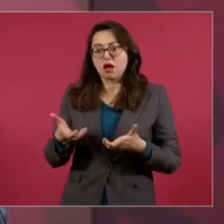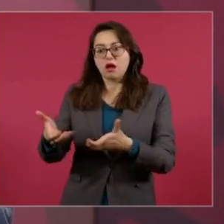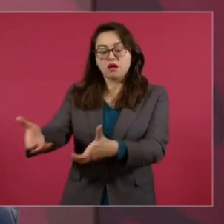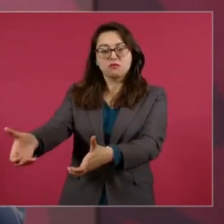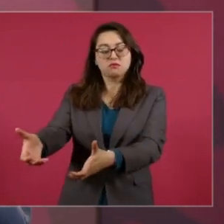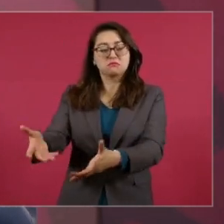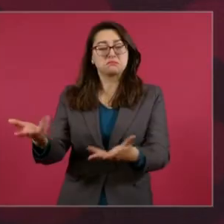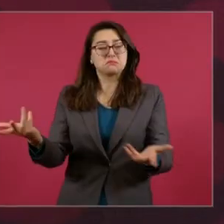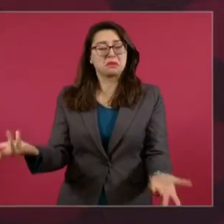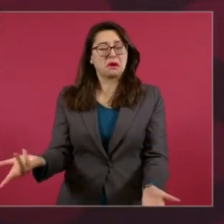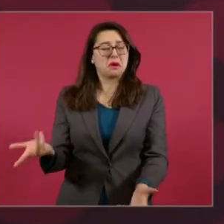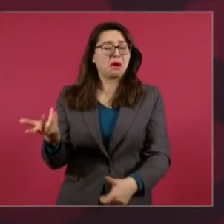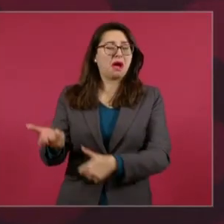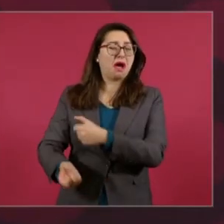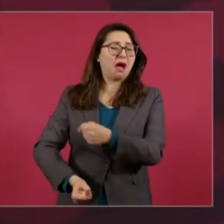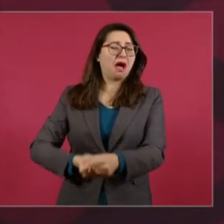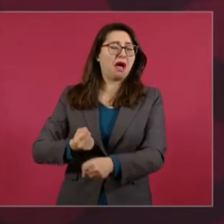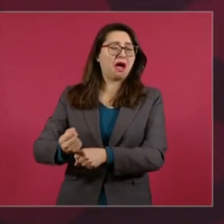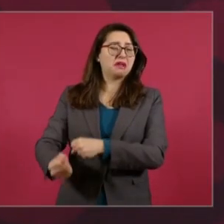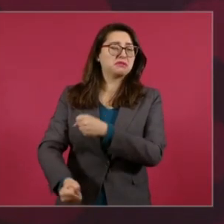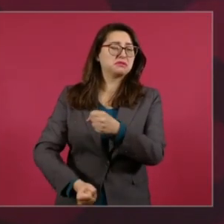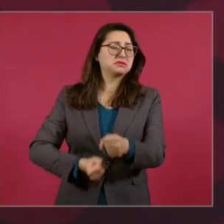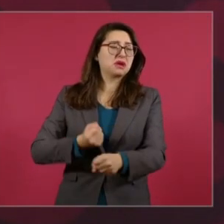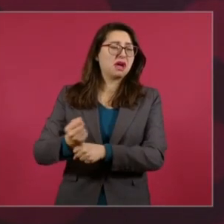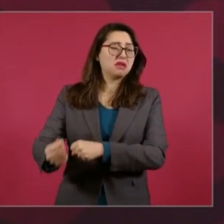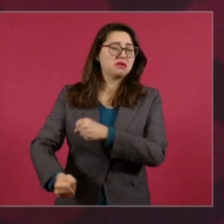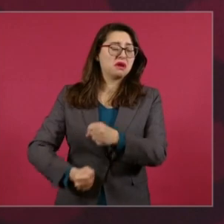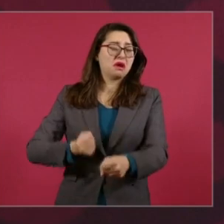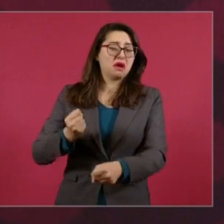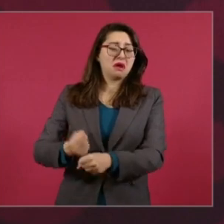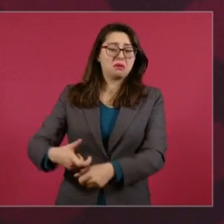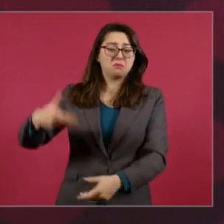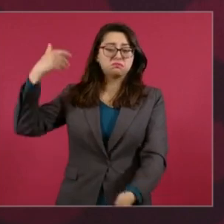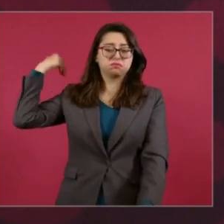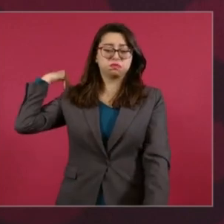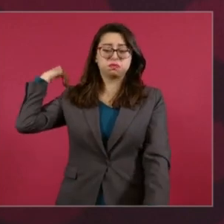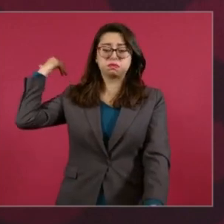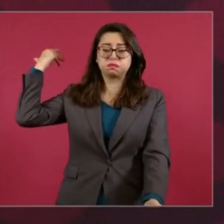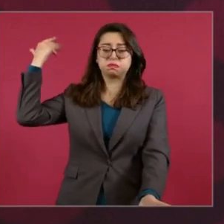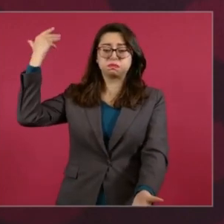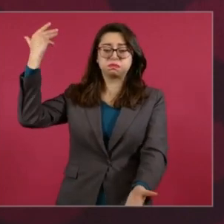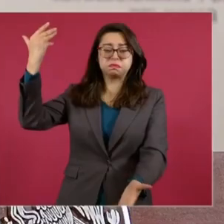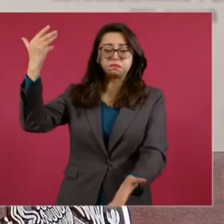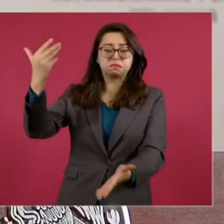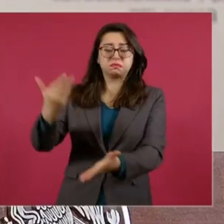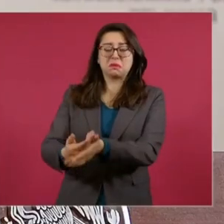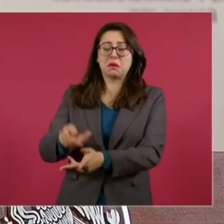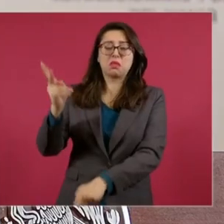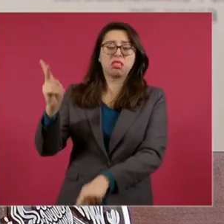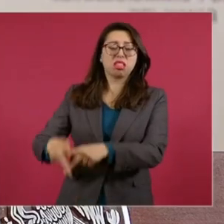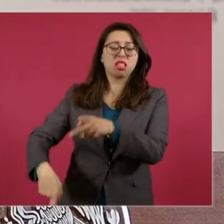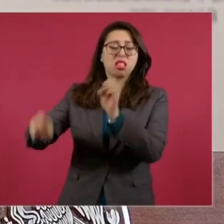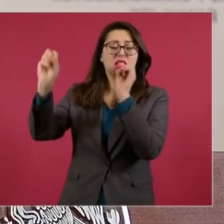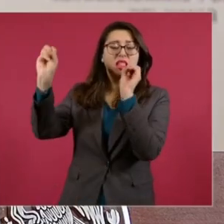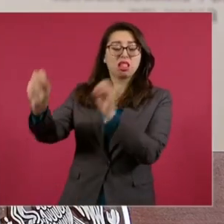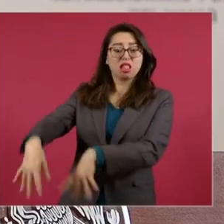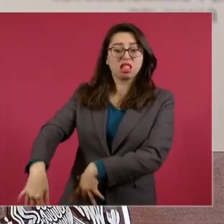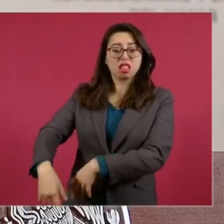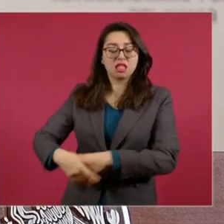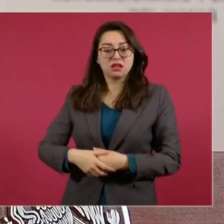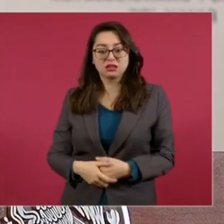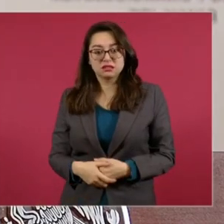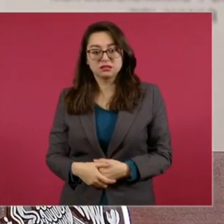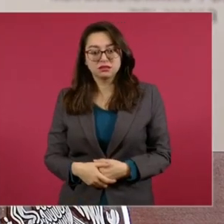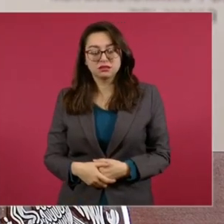años, o varios años, abandonada, que va a permitir